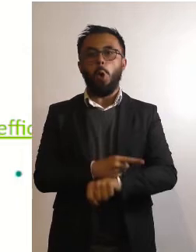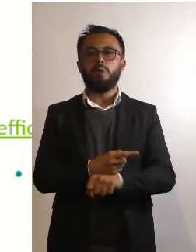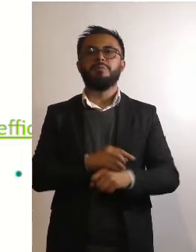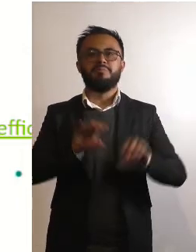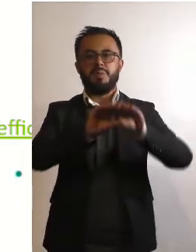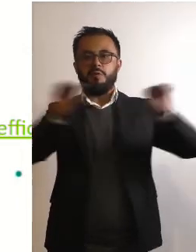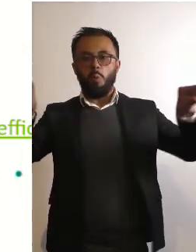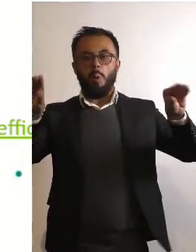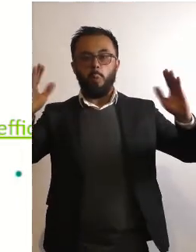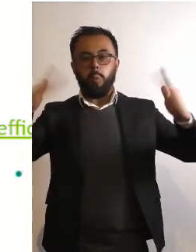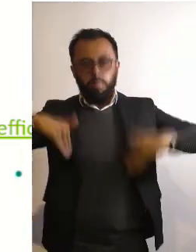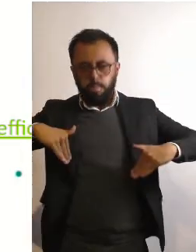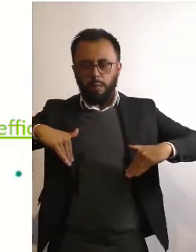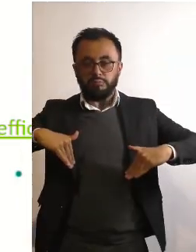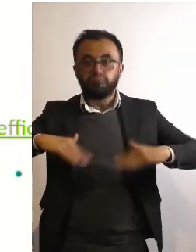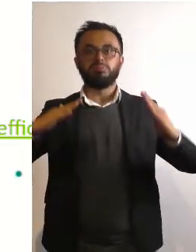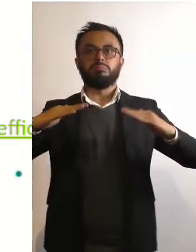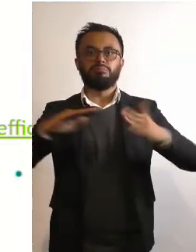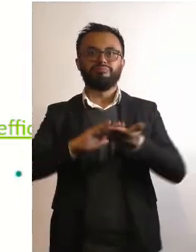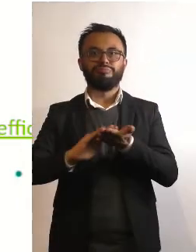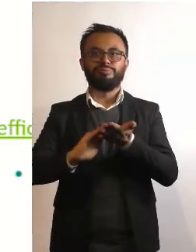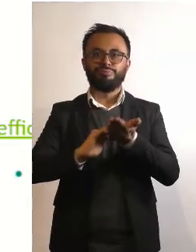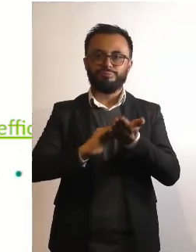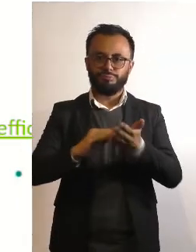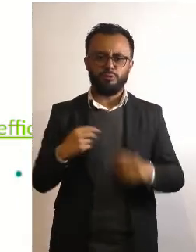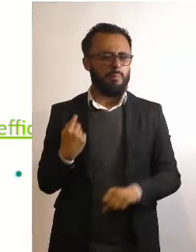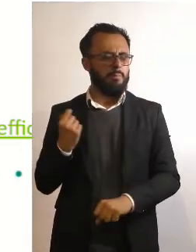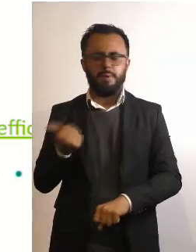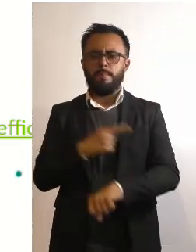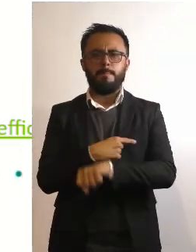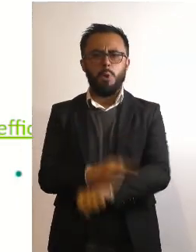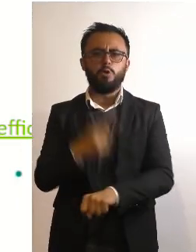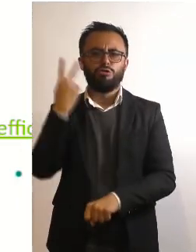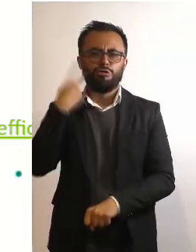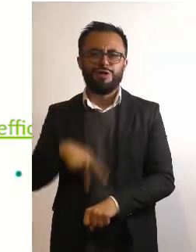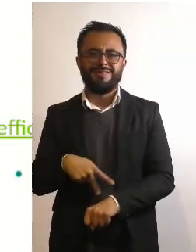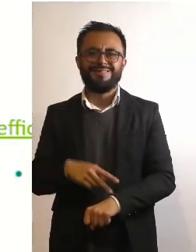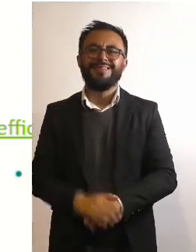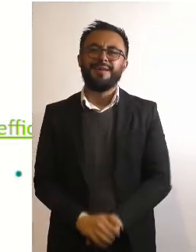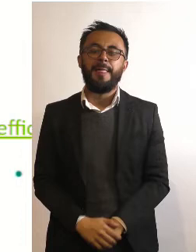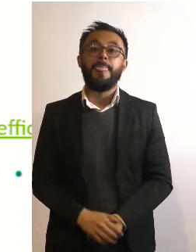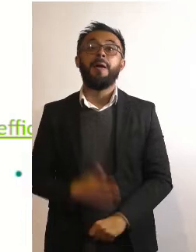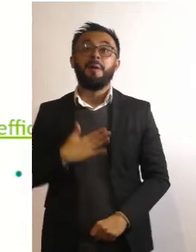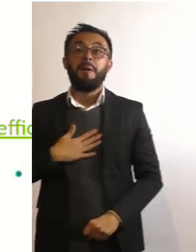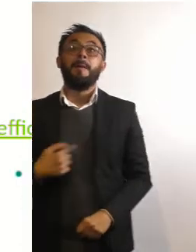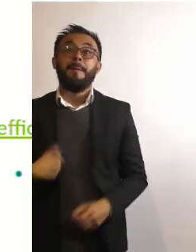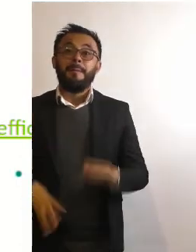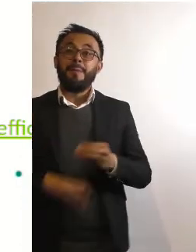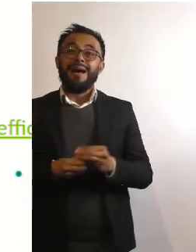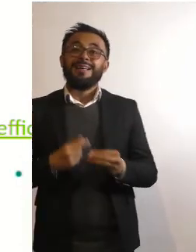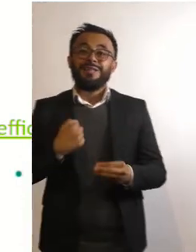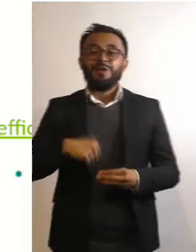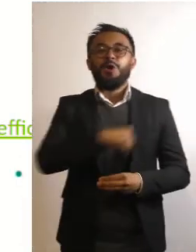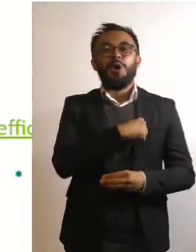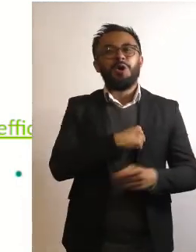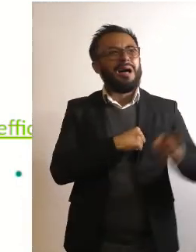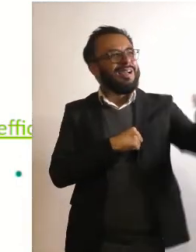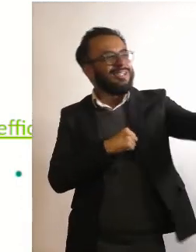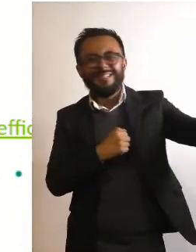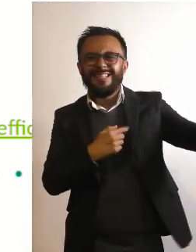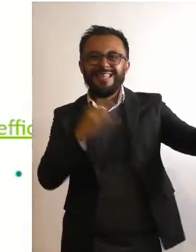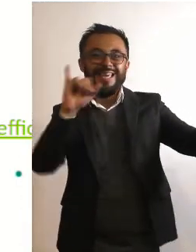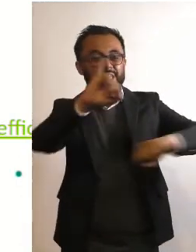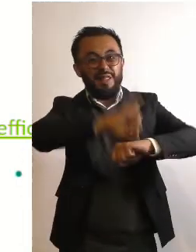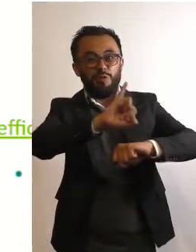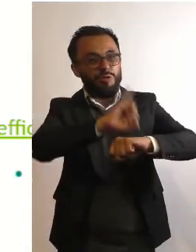hemos venido apoyando a algunas otras instituciones que también han sufrido este